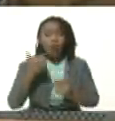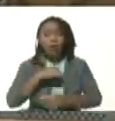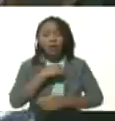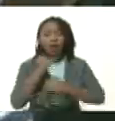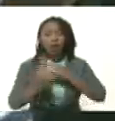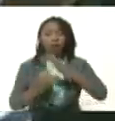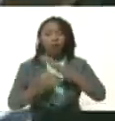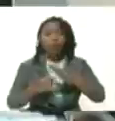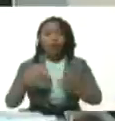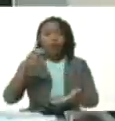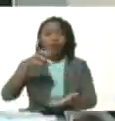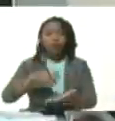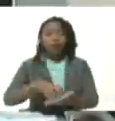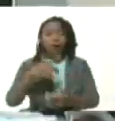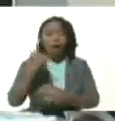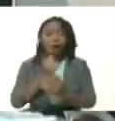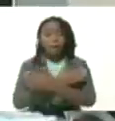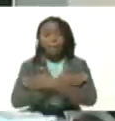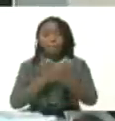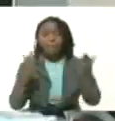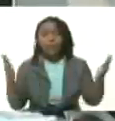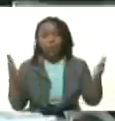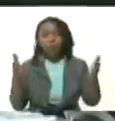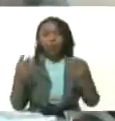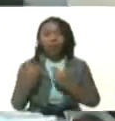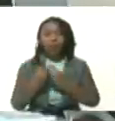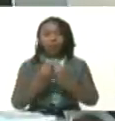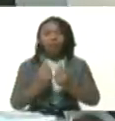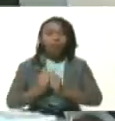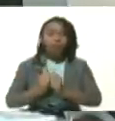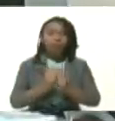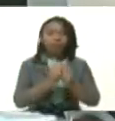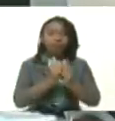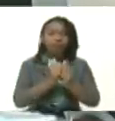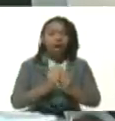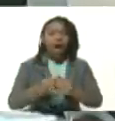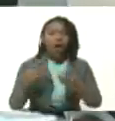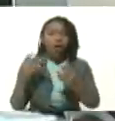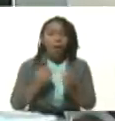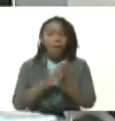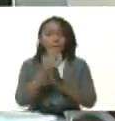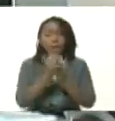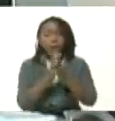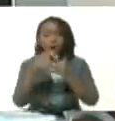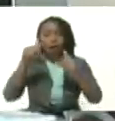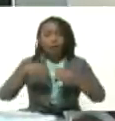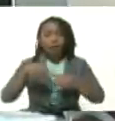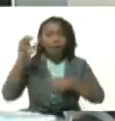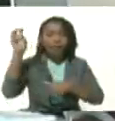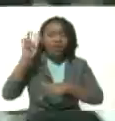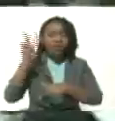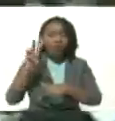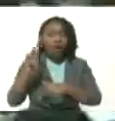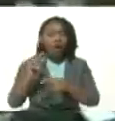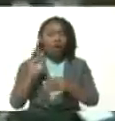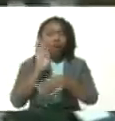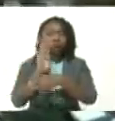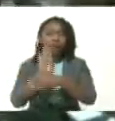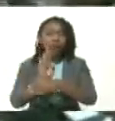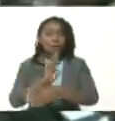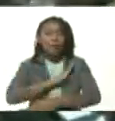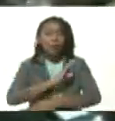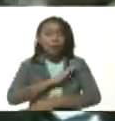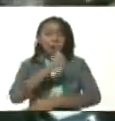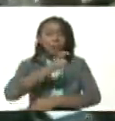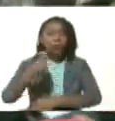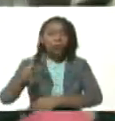del Estado estén dispuestas y estén acompañando a los emprendedores en Venezuela. Pero además de esto, proteger la propiedad